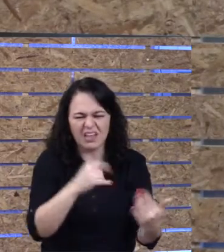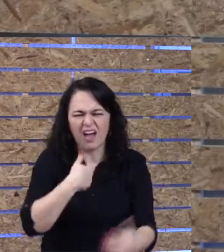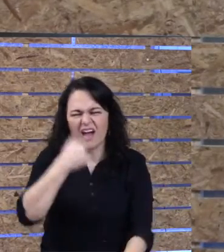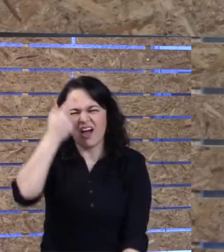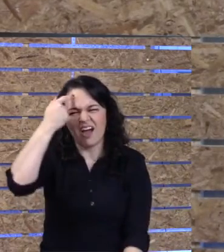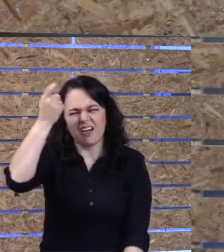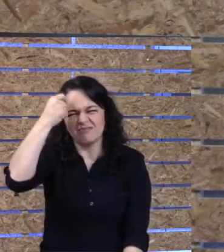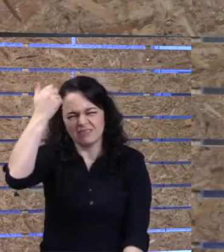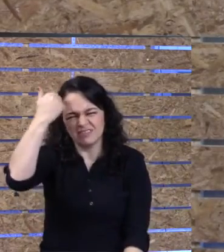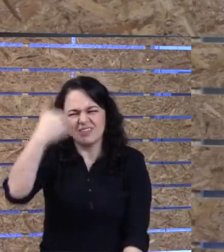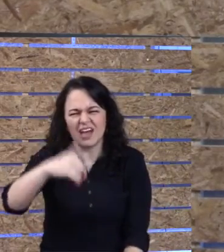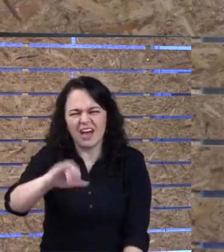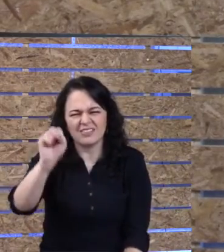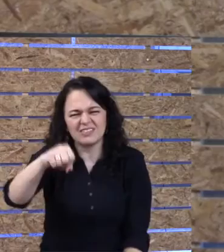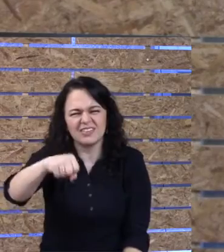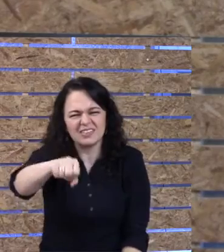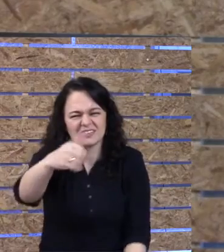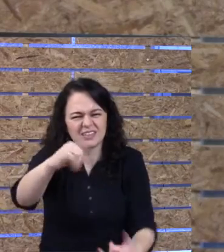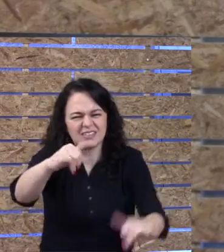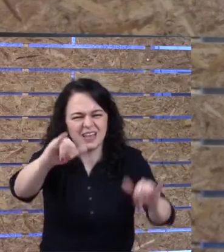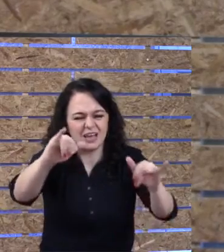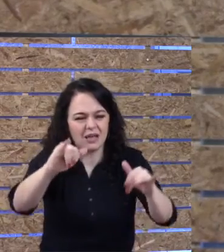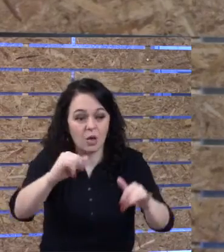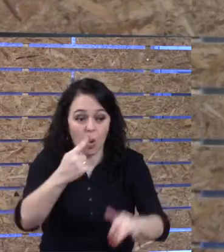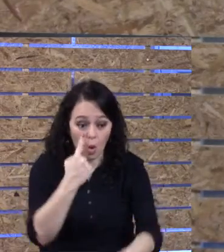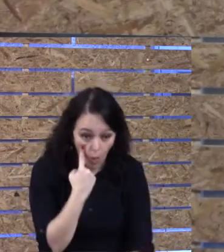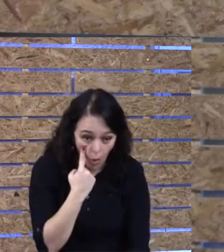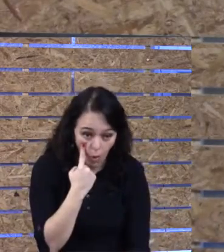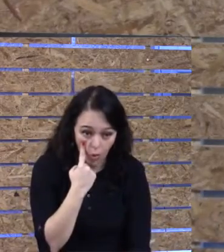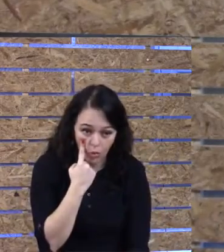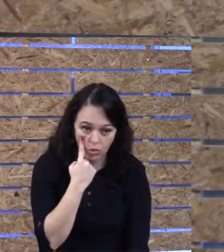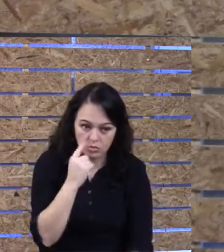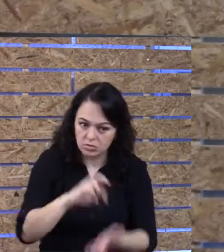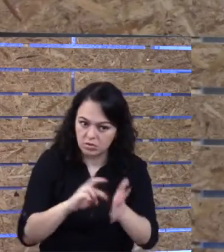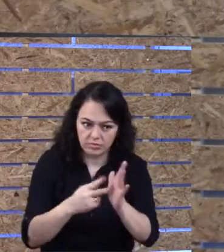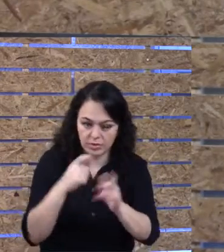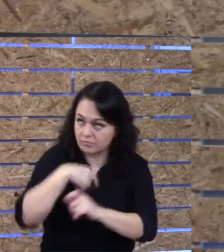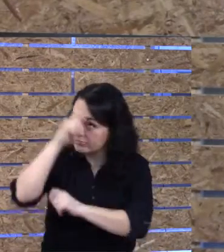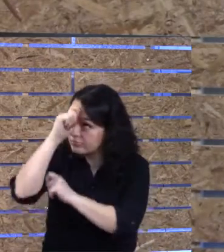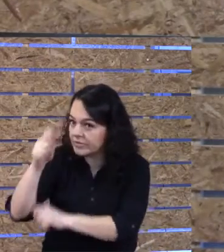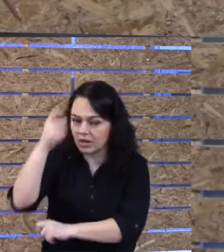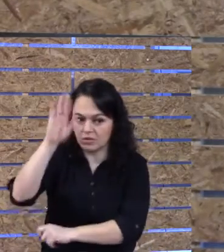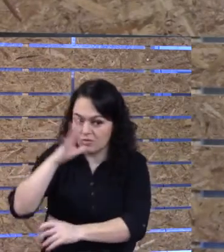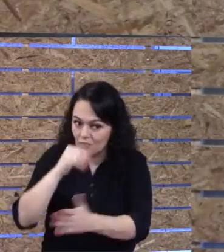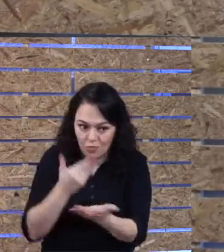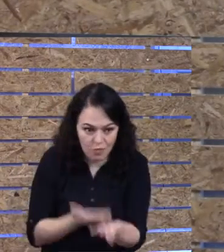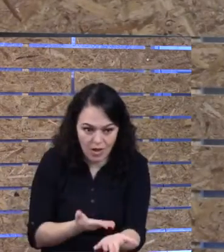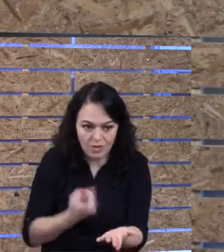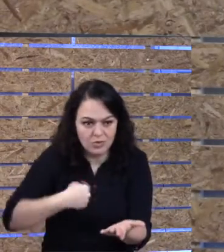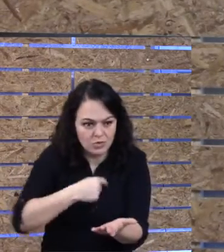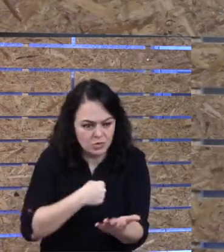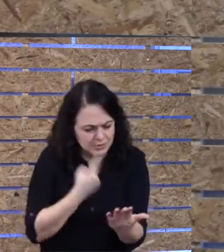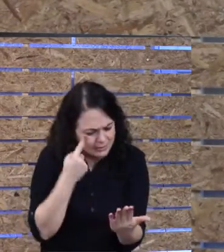memoria, como que esto ya lo supieras, como que esto ya lo vivieras, como